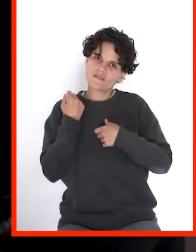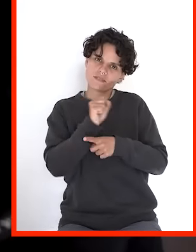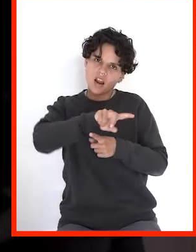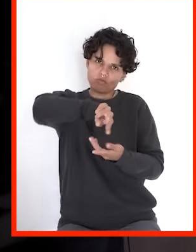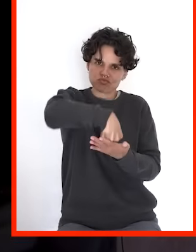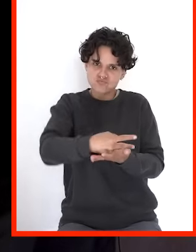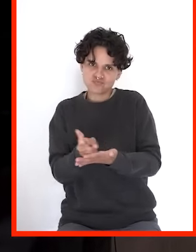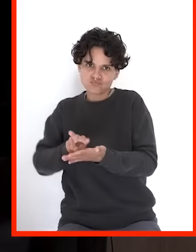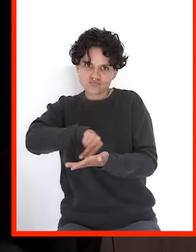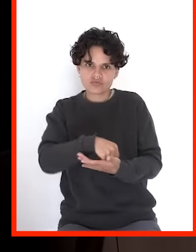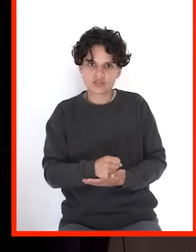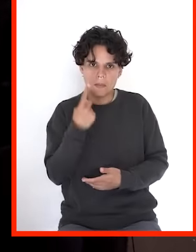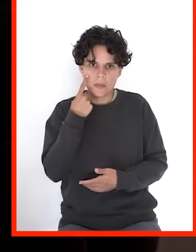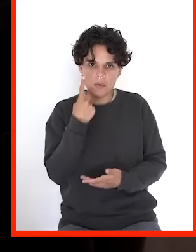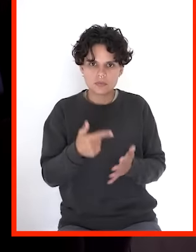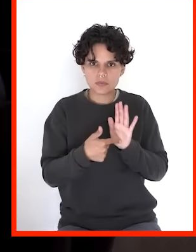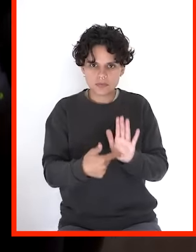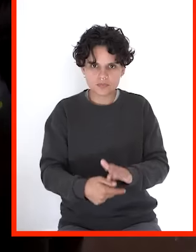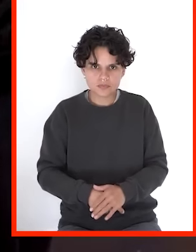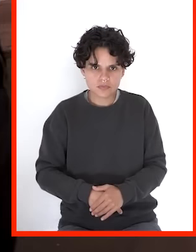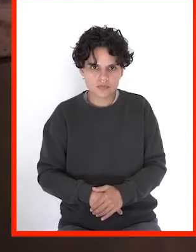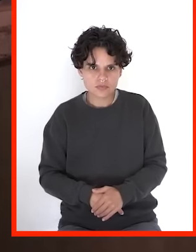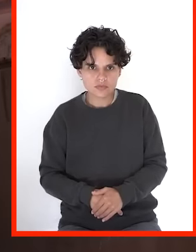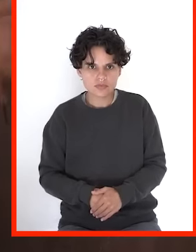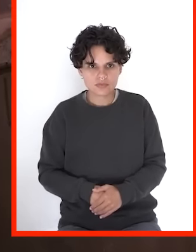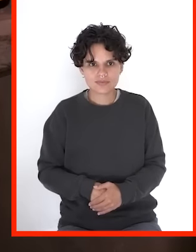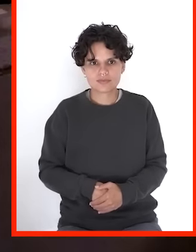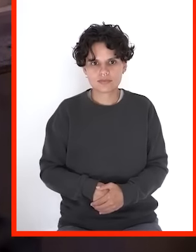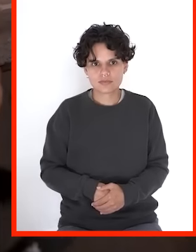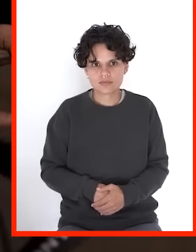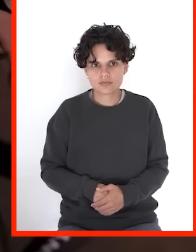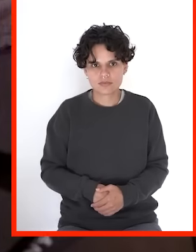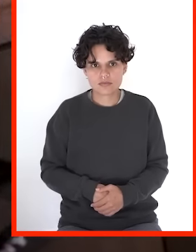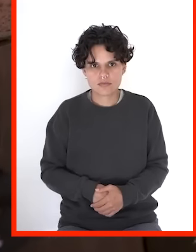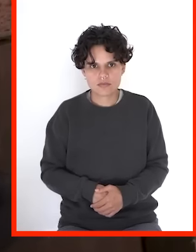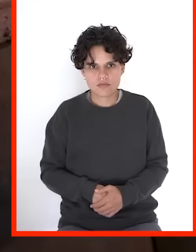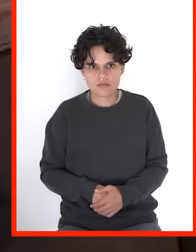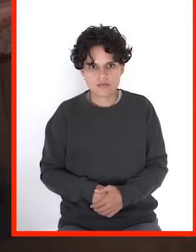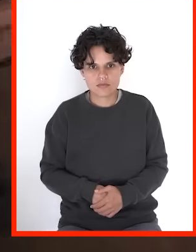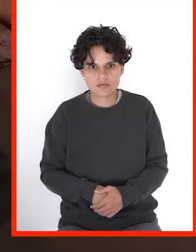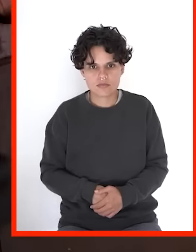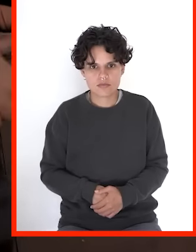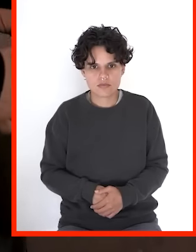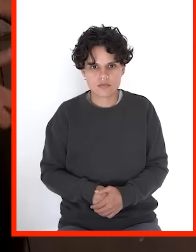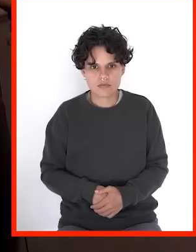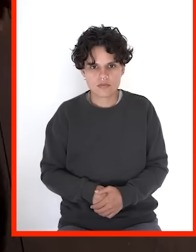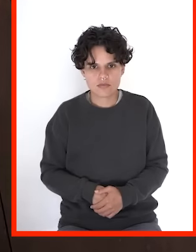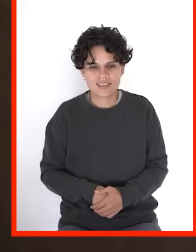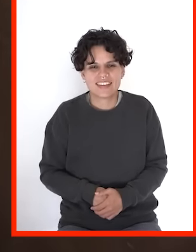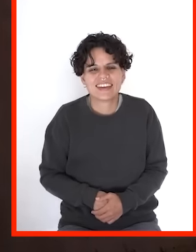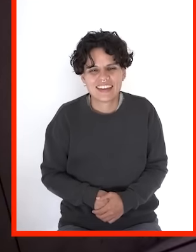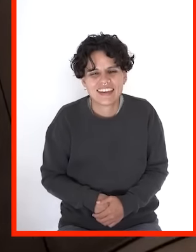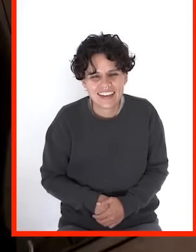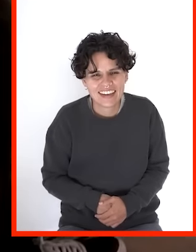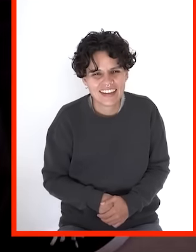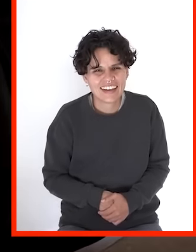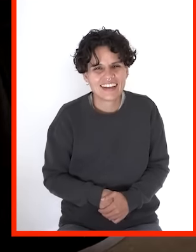pero pues, ¿tu movimiento original? Vamos, negro, ponete eso. Dale corte, chaleco. ¿No? Oh.